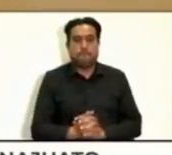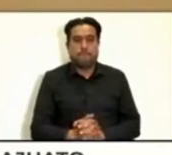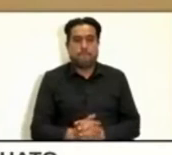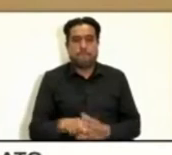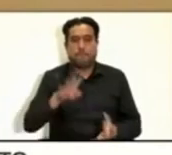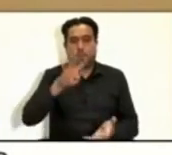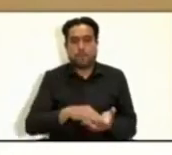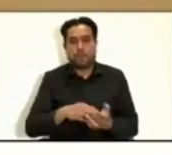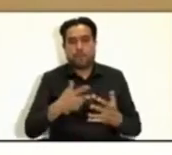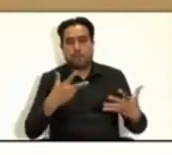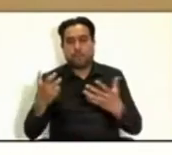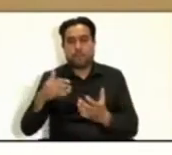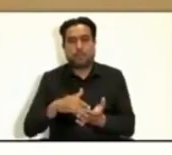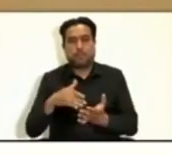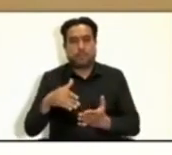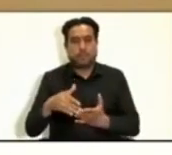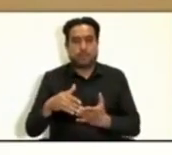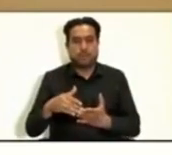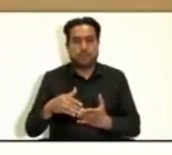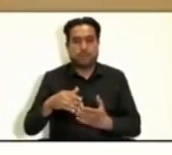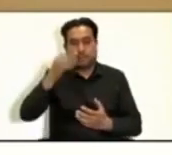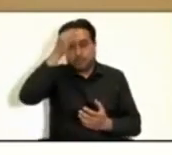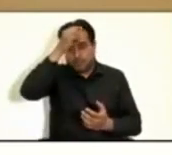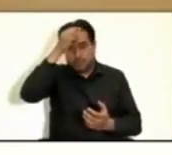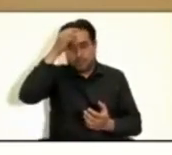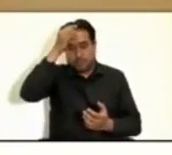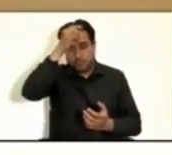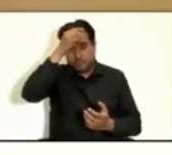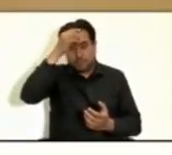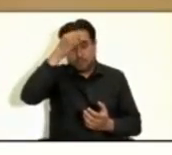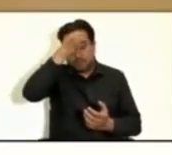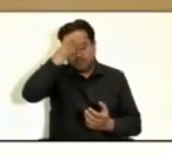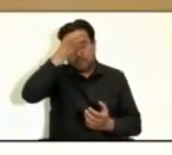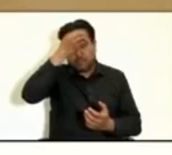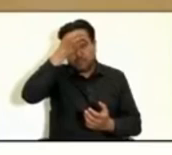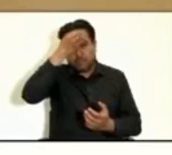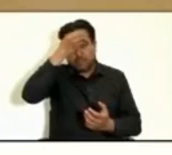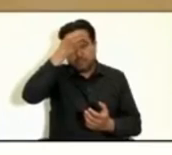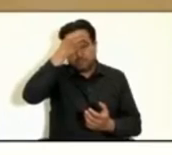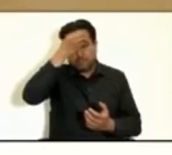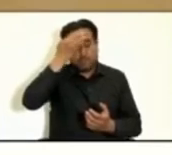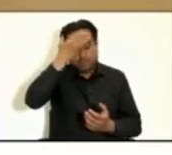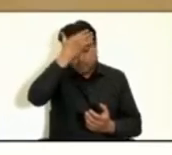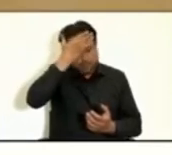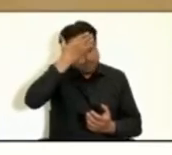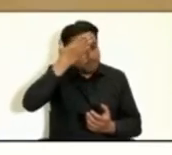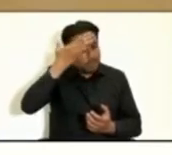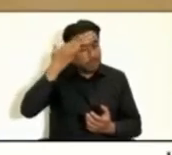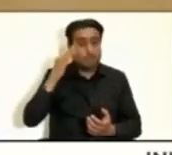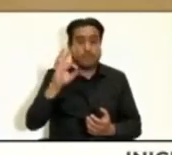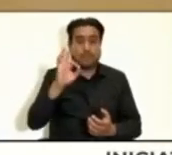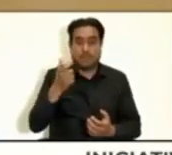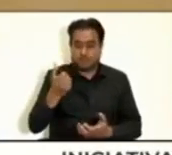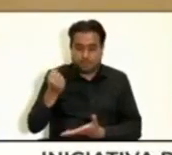de cuatro mil 800 millones de pesos si bien es cierto que el impacto presupuestal no es menor lo cierto es que